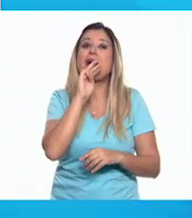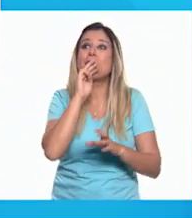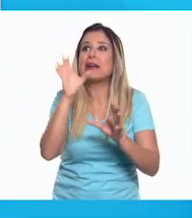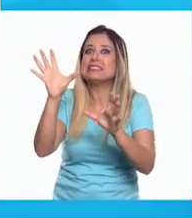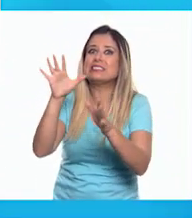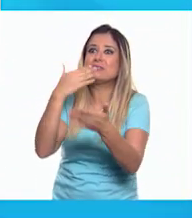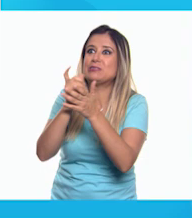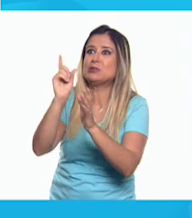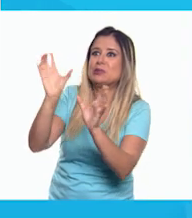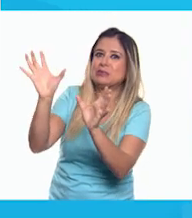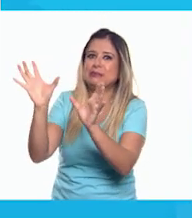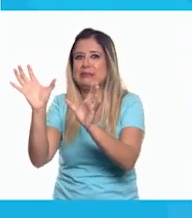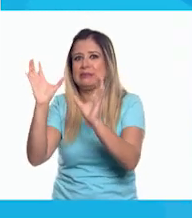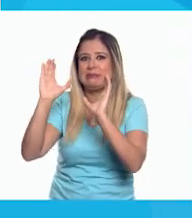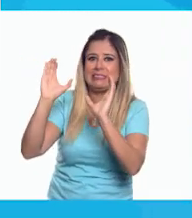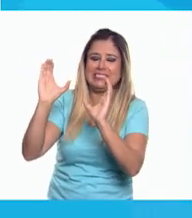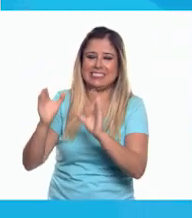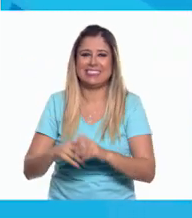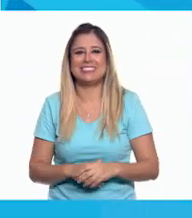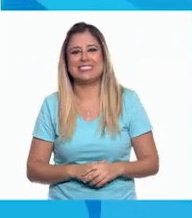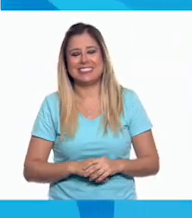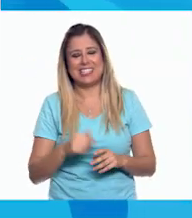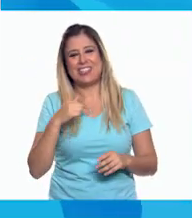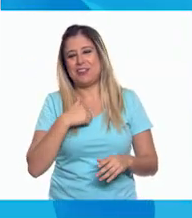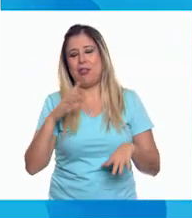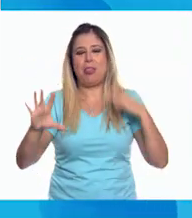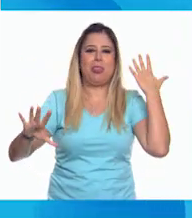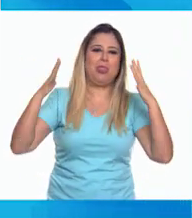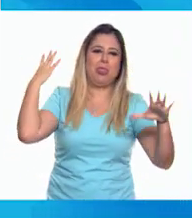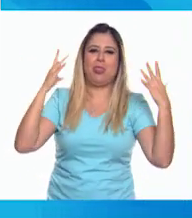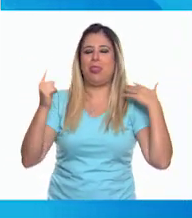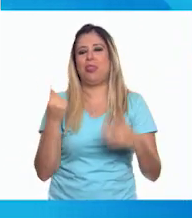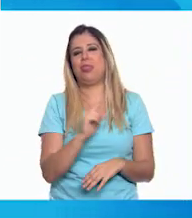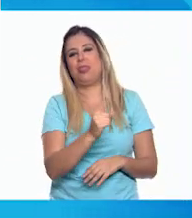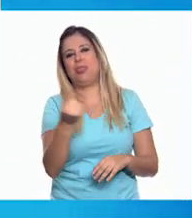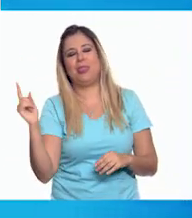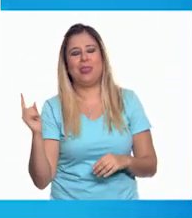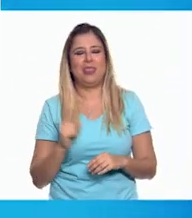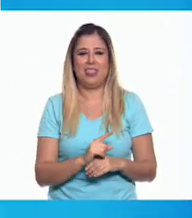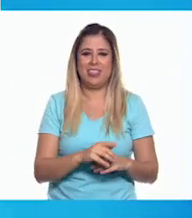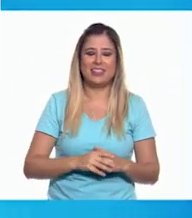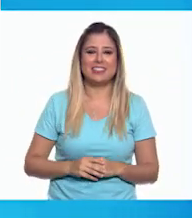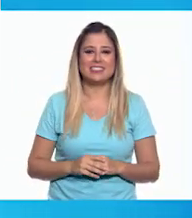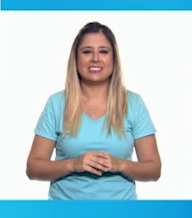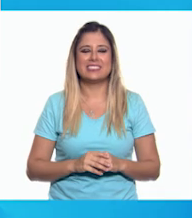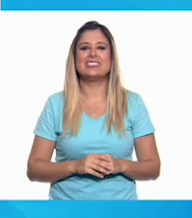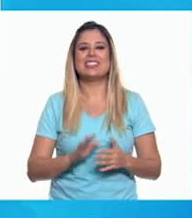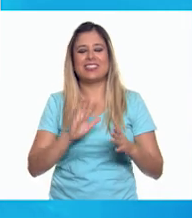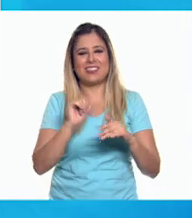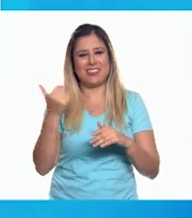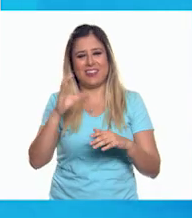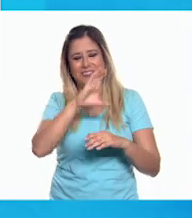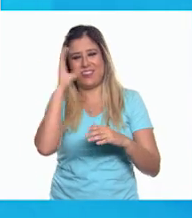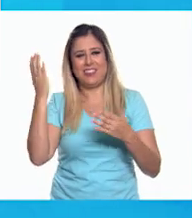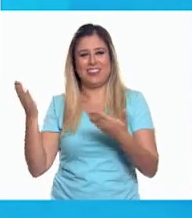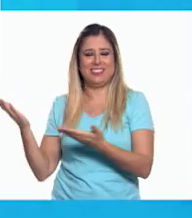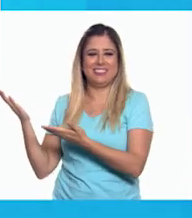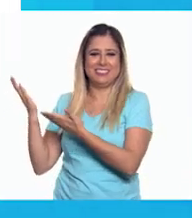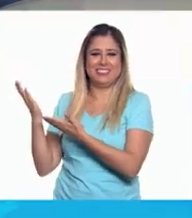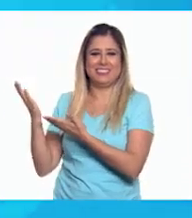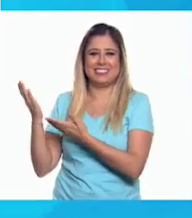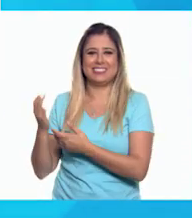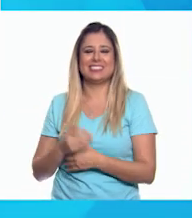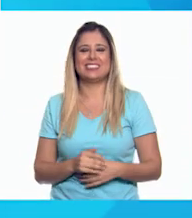te vais a caer, eh? Y era medio intrépido cuando tenía esa edad. Vamos a ver una más, mire, también les traigo esta